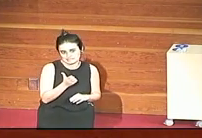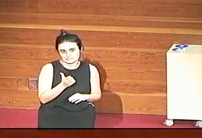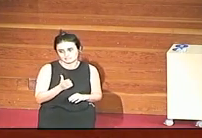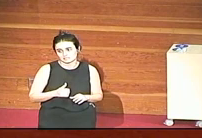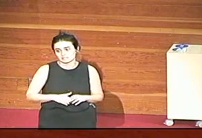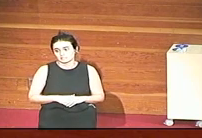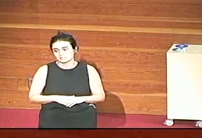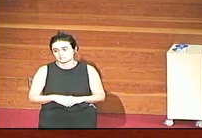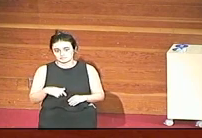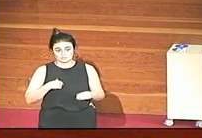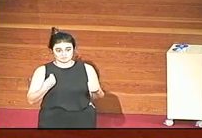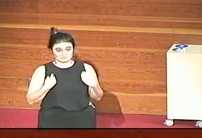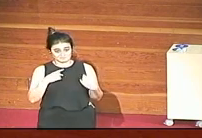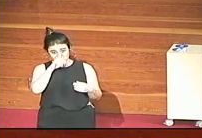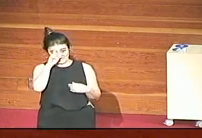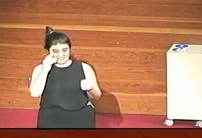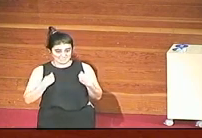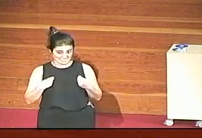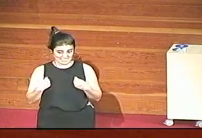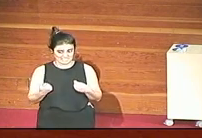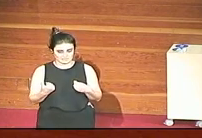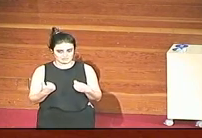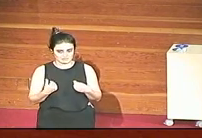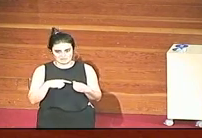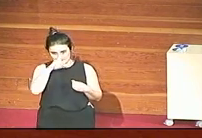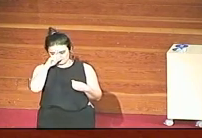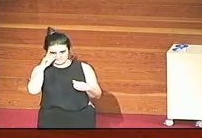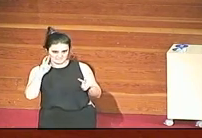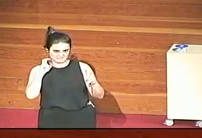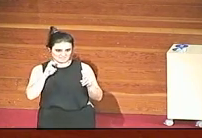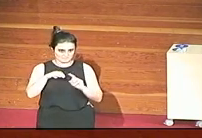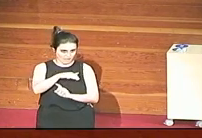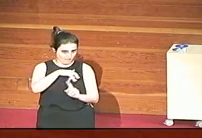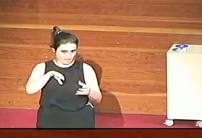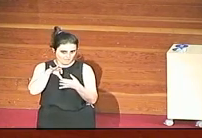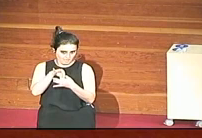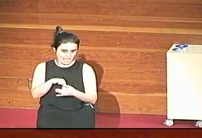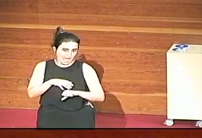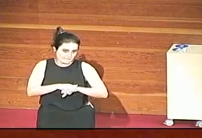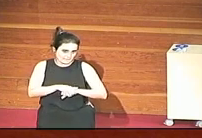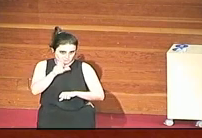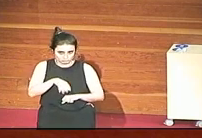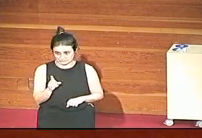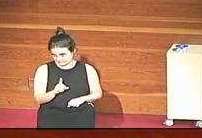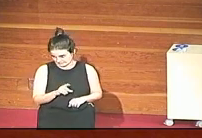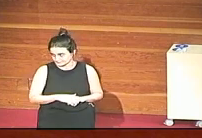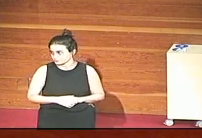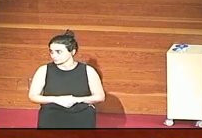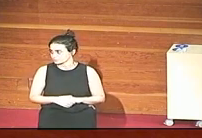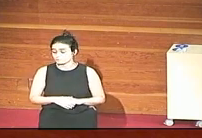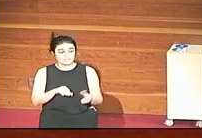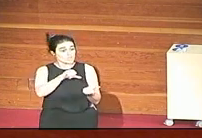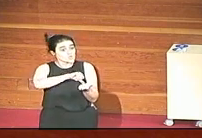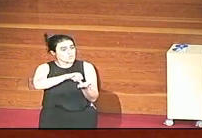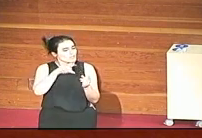vivo en madrid y no es una ciudad amigable y las ciudades el propio nombre lo indica